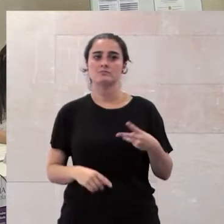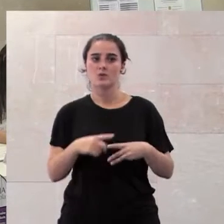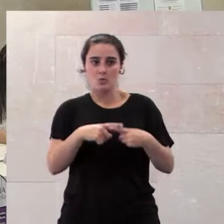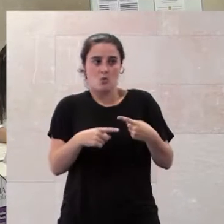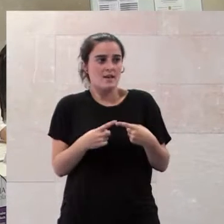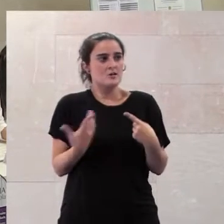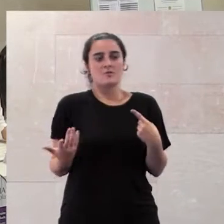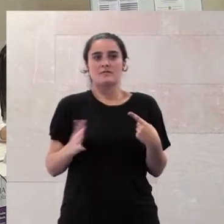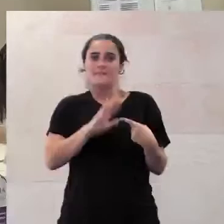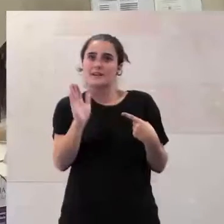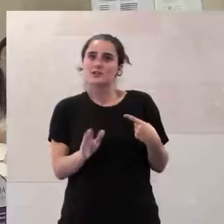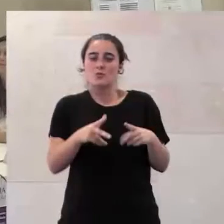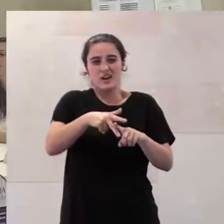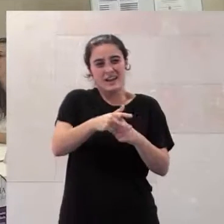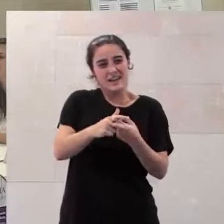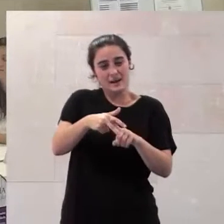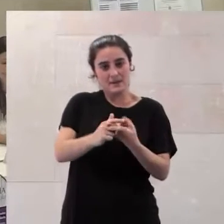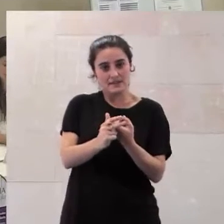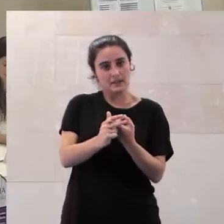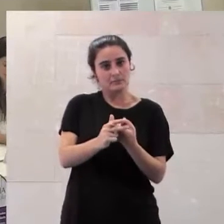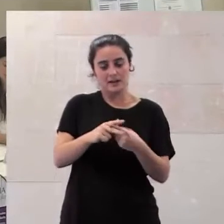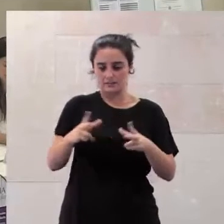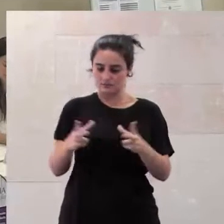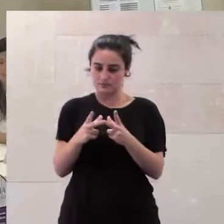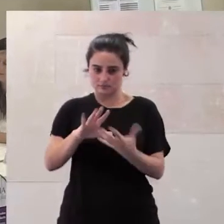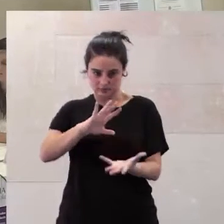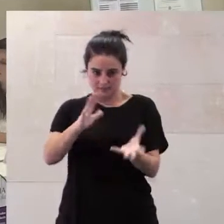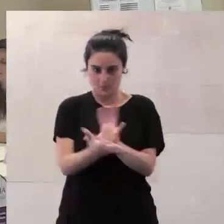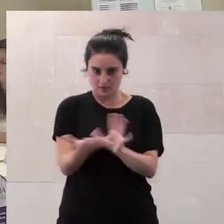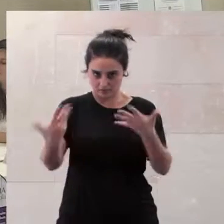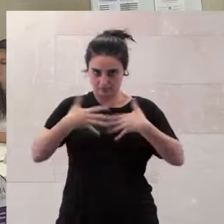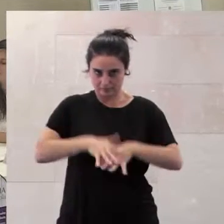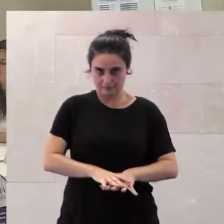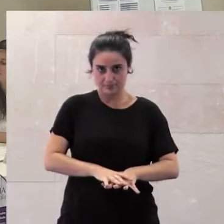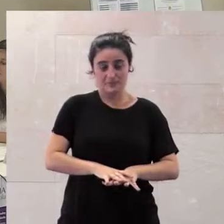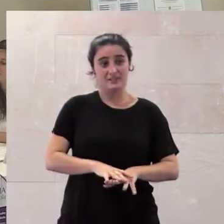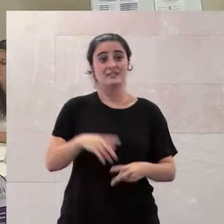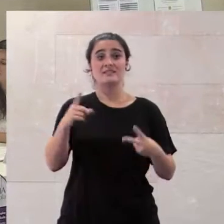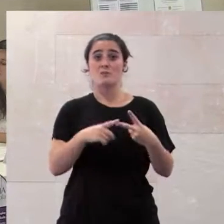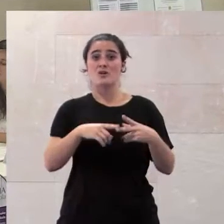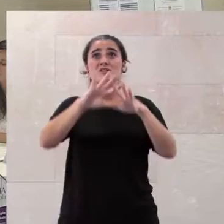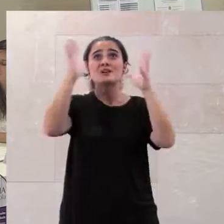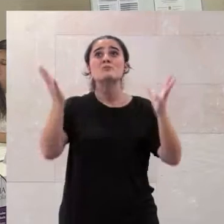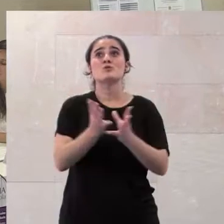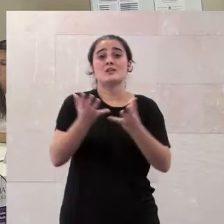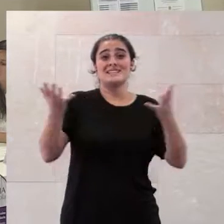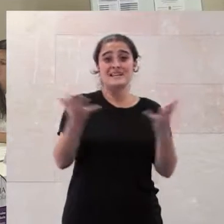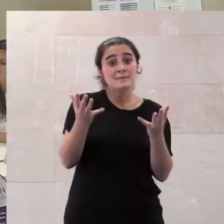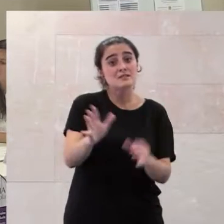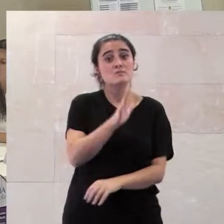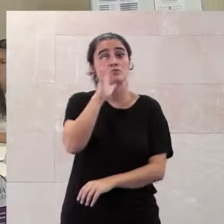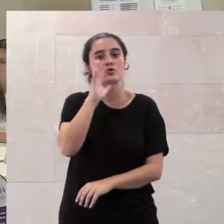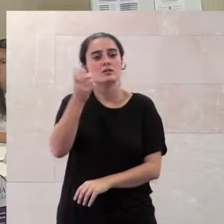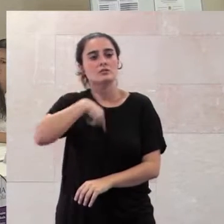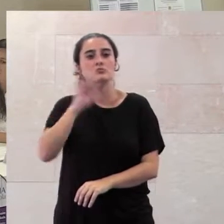no es otra que adquirir herramientas para la transformación social, ¿no? Y sobre todo es para identificar qué ocurre en el mundo, por qué ocurre y cómo nos